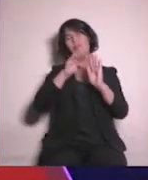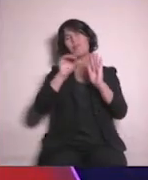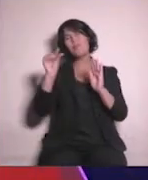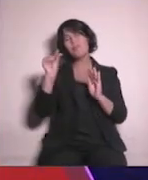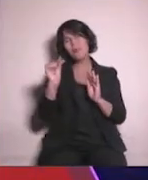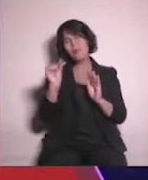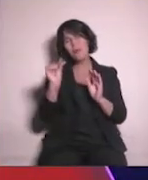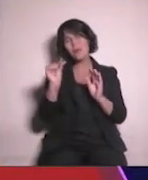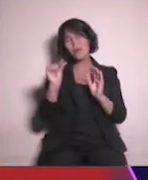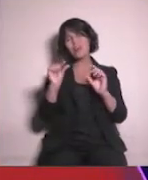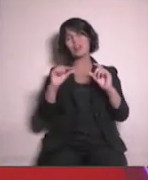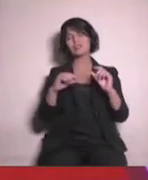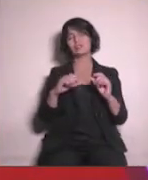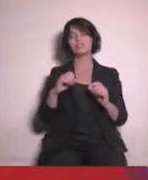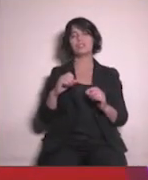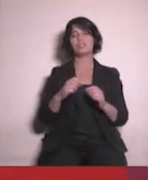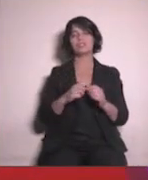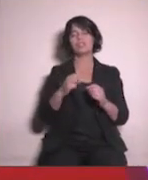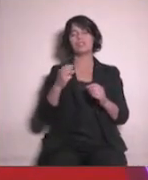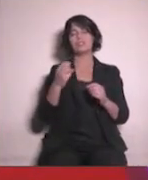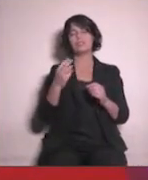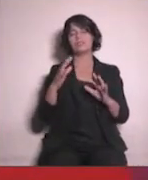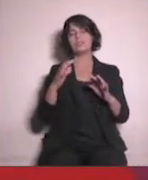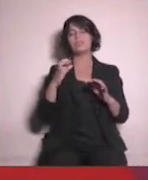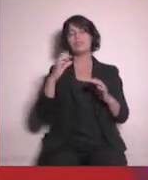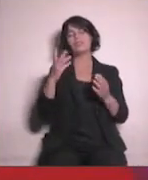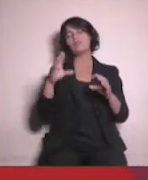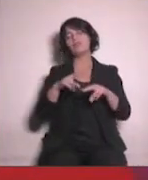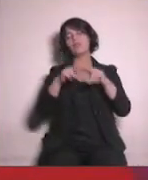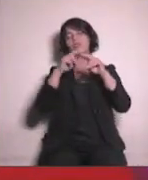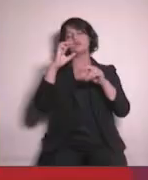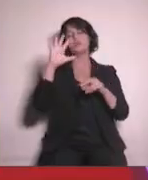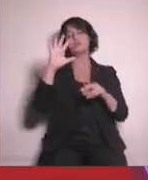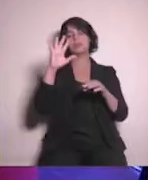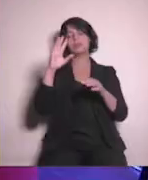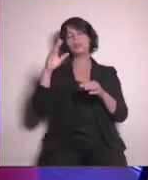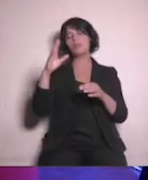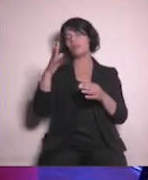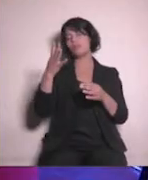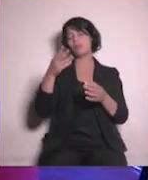32 mil pesos en promedio, lograron acumular 5 millones de pesos.